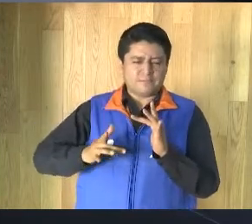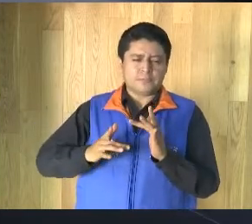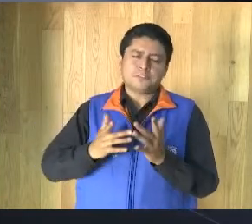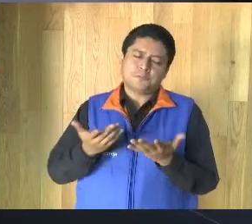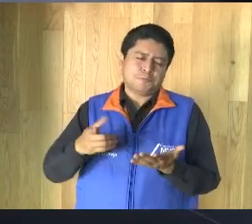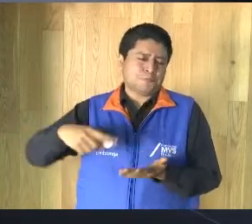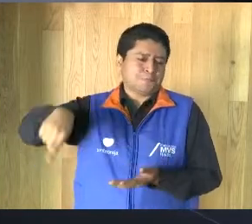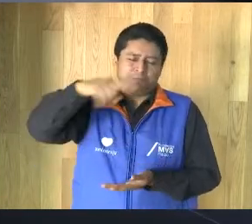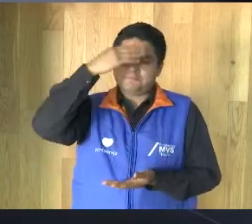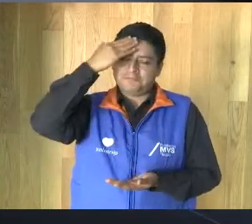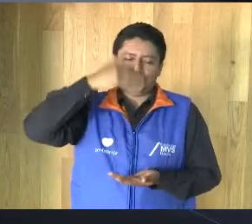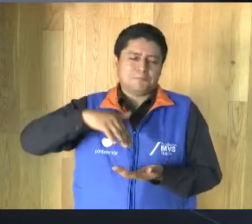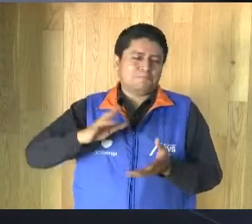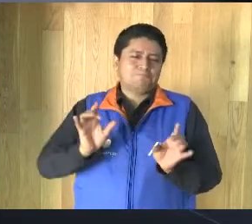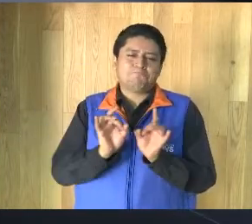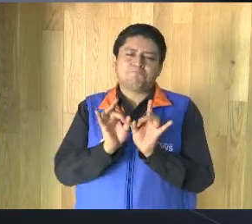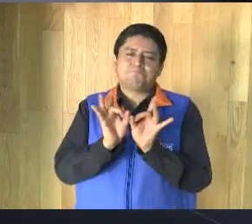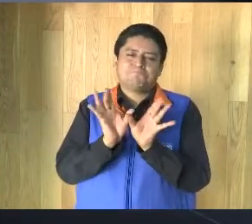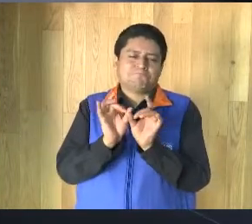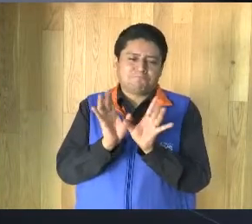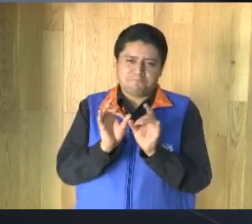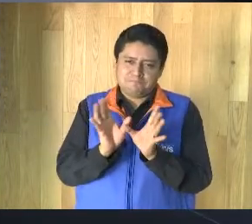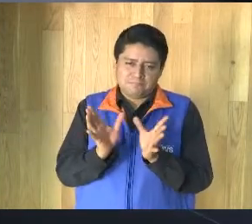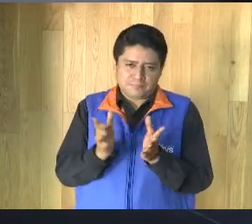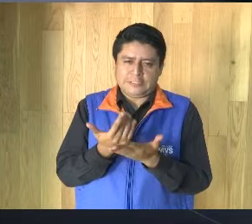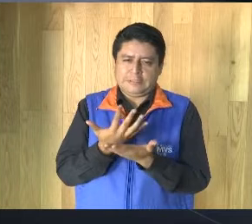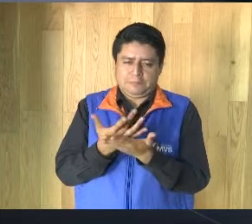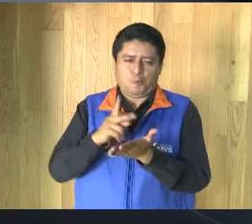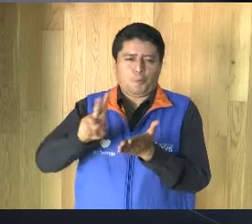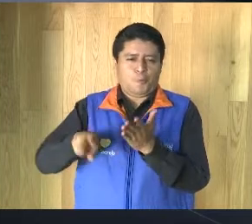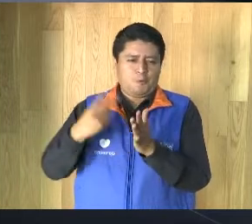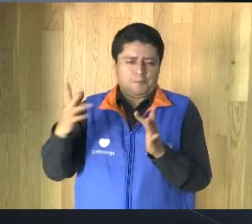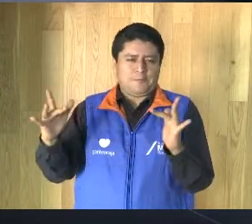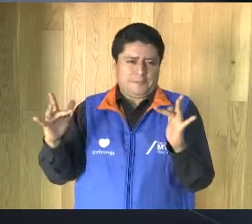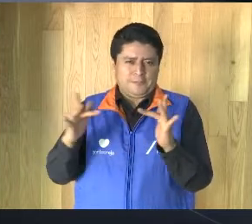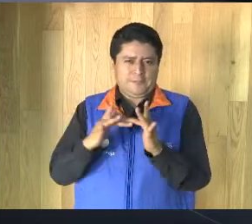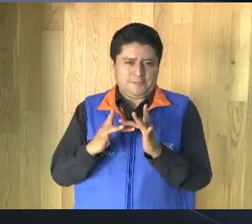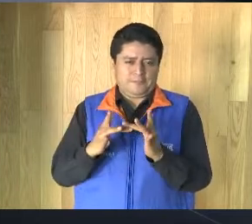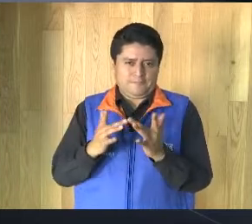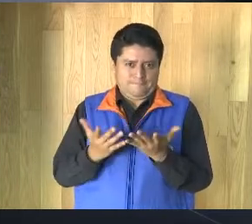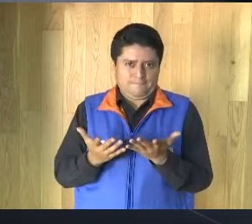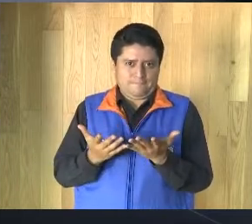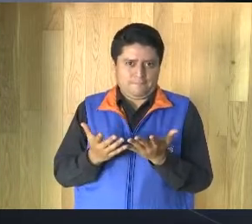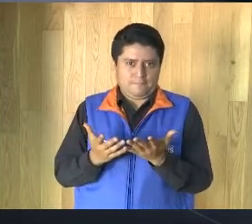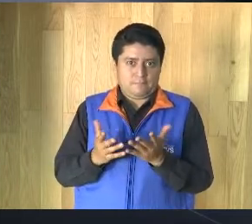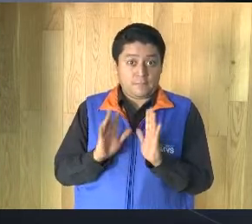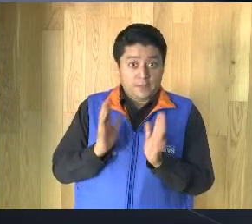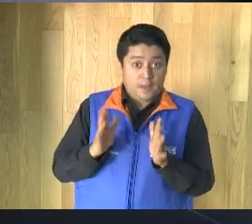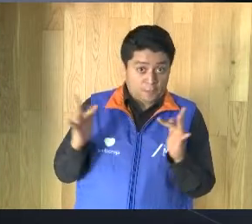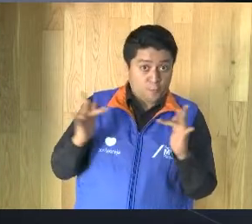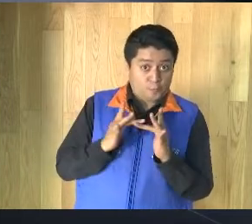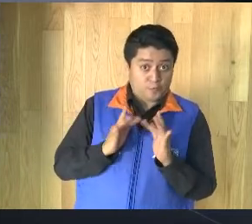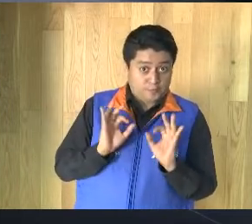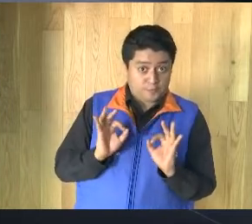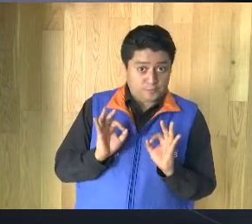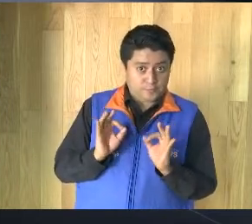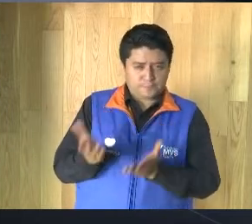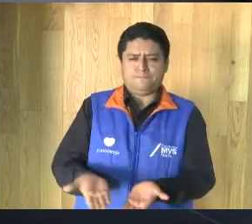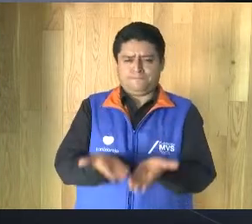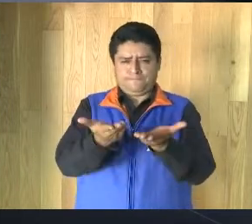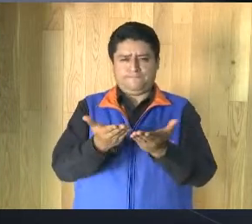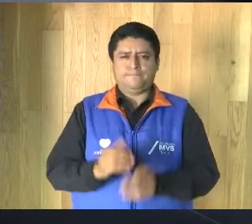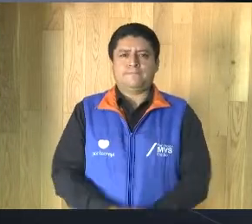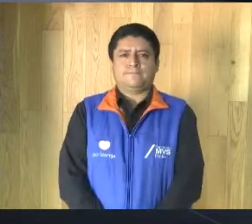vivo, pues siempre tenemos algún detallito y está reconectándose nuestra ponente. Ya la tenemos a Elena por allí. Adelante,